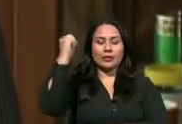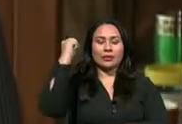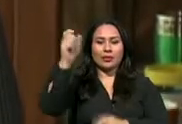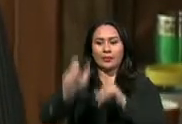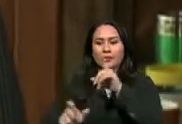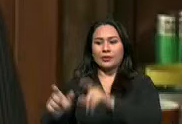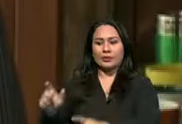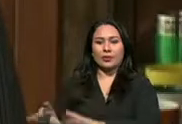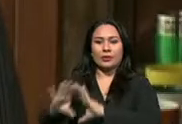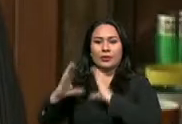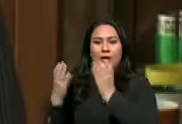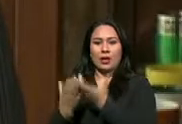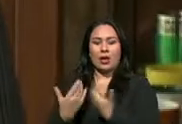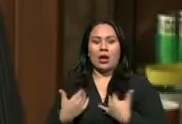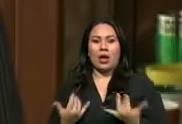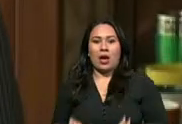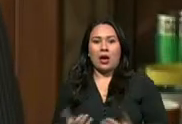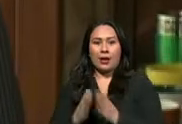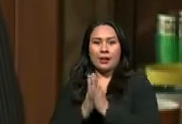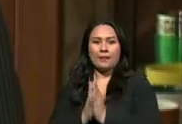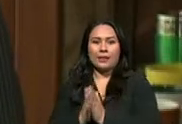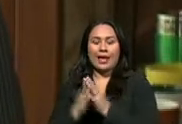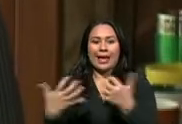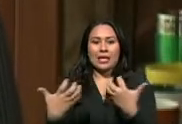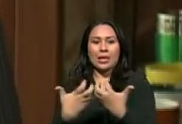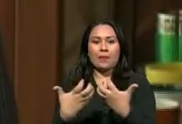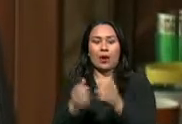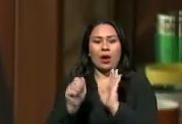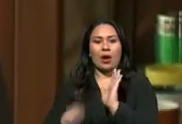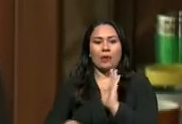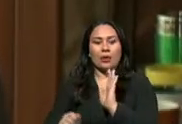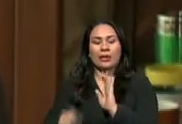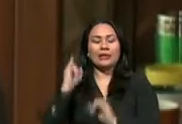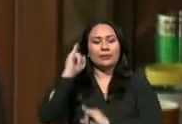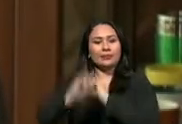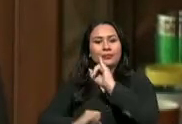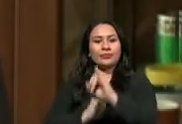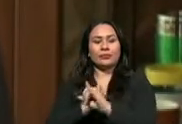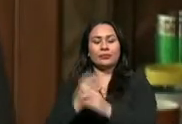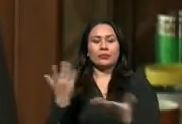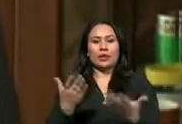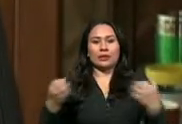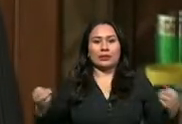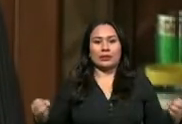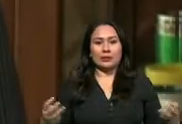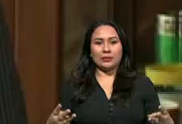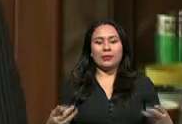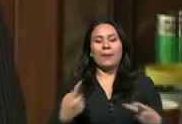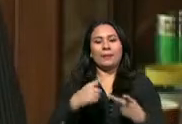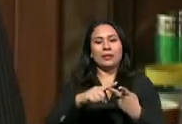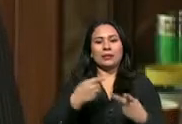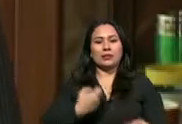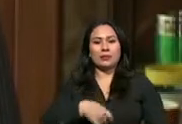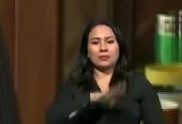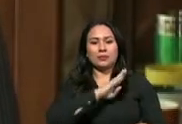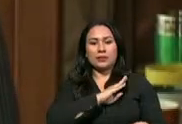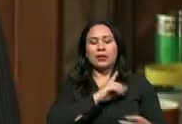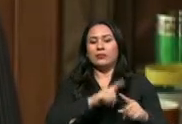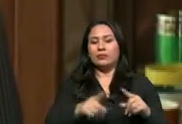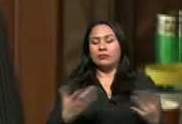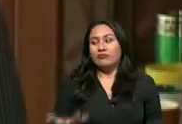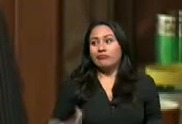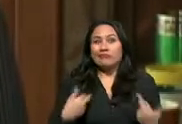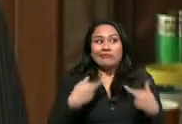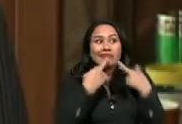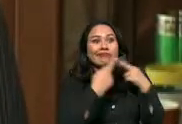de que se pueda agendar una cita con el equipo legal internacional, tanto del Reino Unido como de España. Sin embargo, no hemos tenido respuesta y